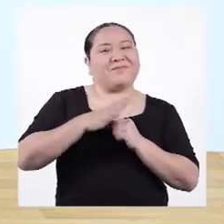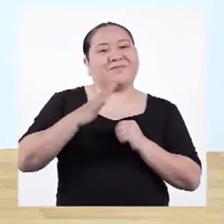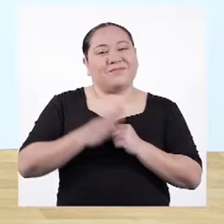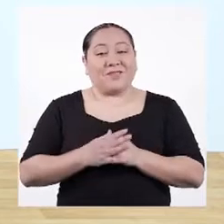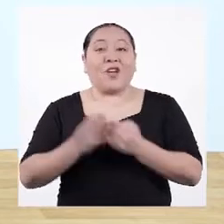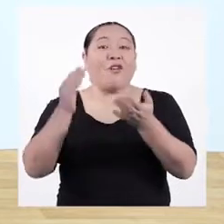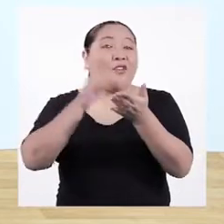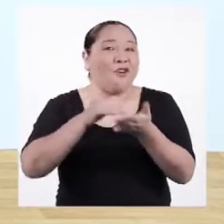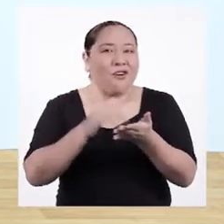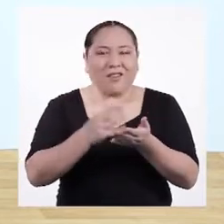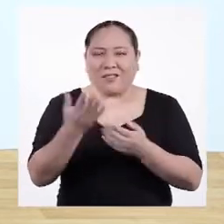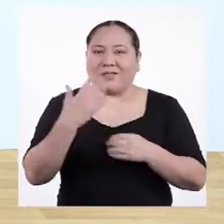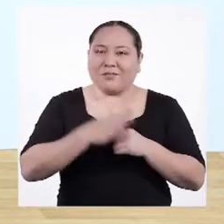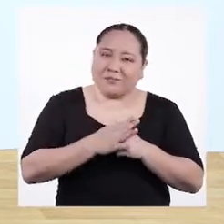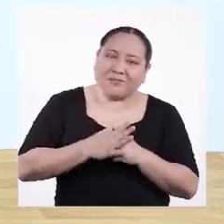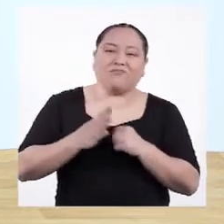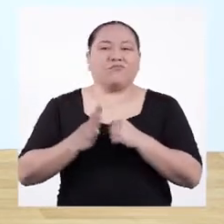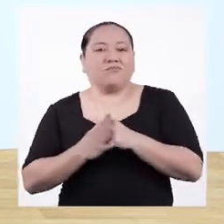Una vez más.